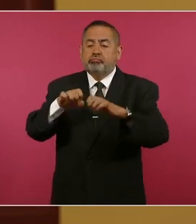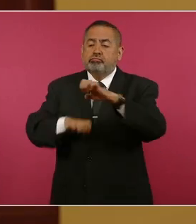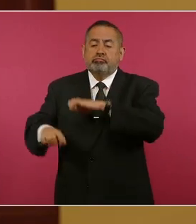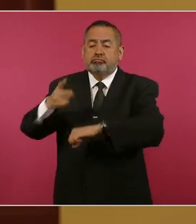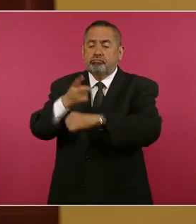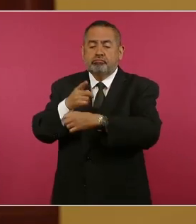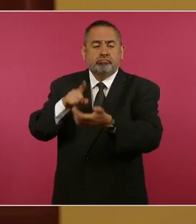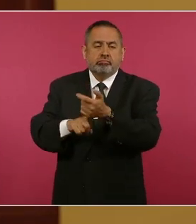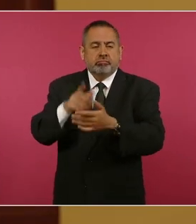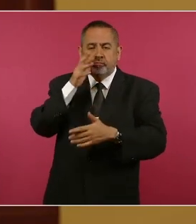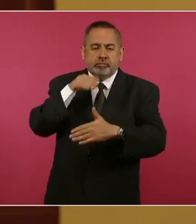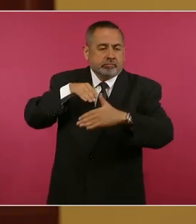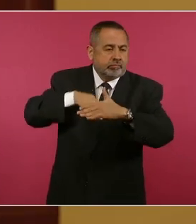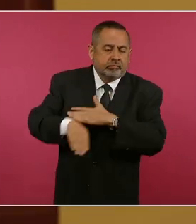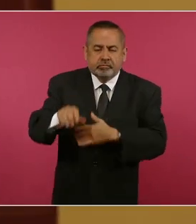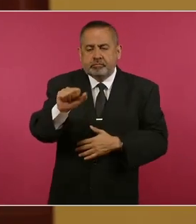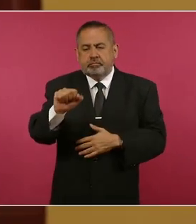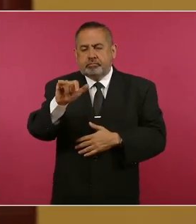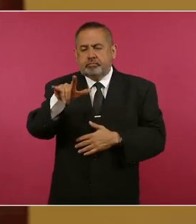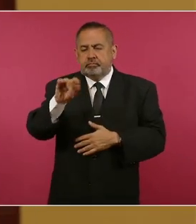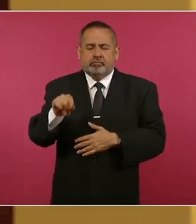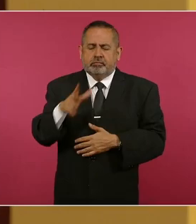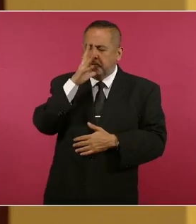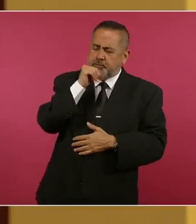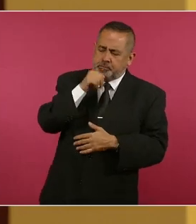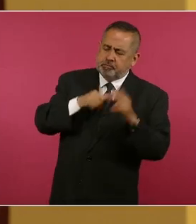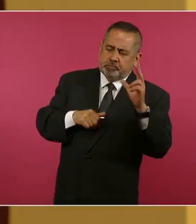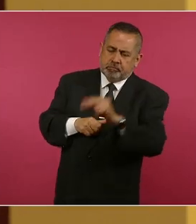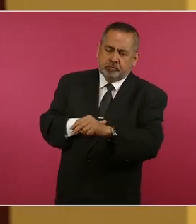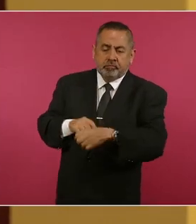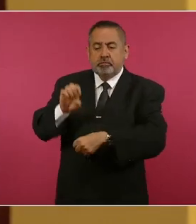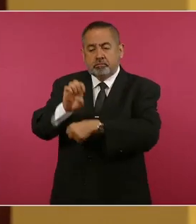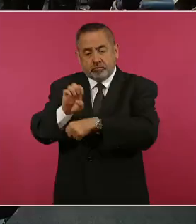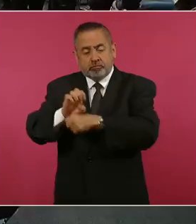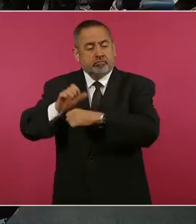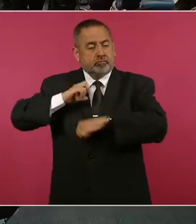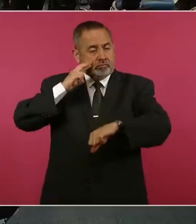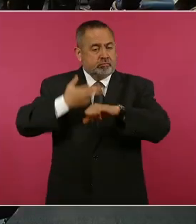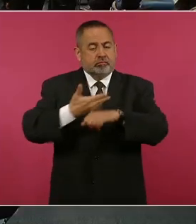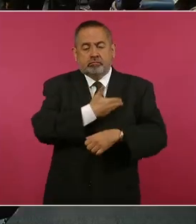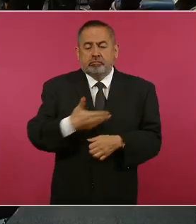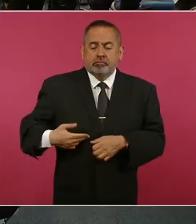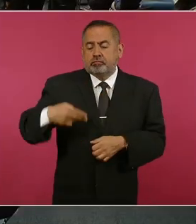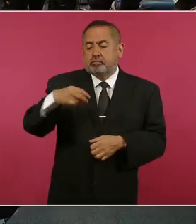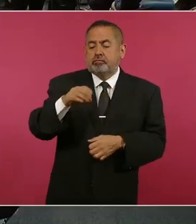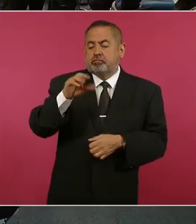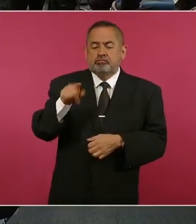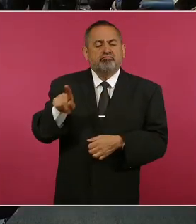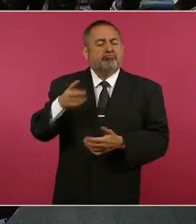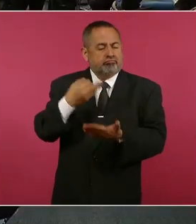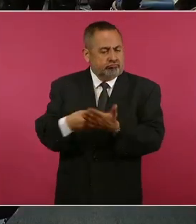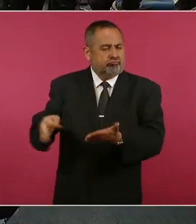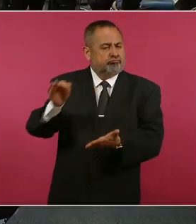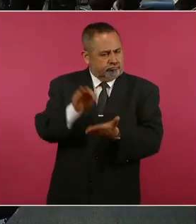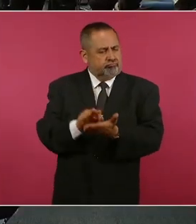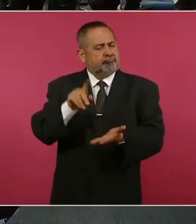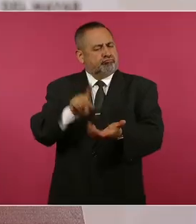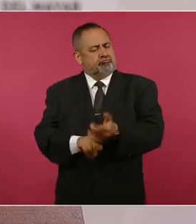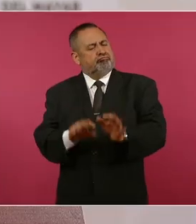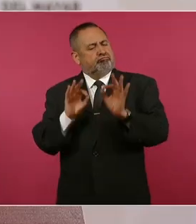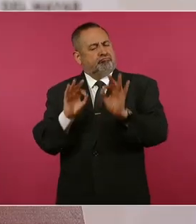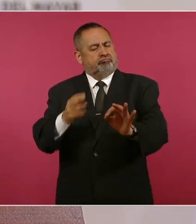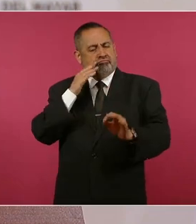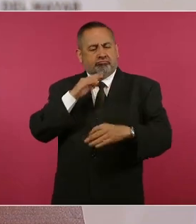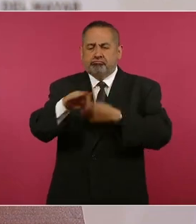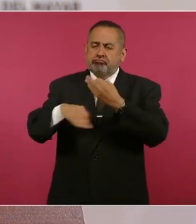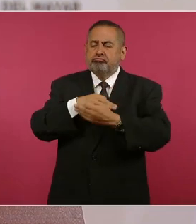es guarida para este tipo de antisociales. Ecuador, comandado por su presidente Noboa, ha tenido la valentía de mostrar a